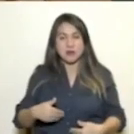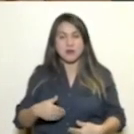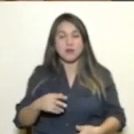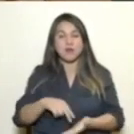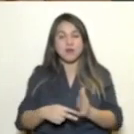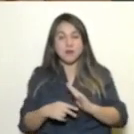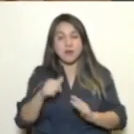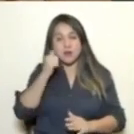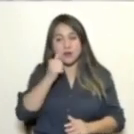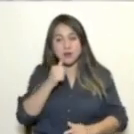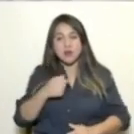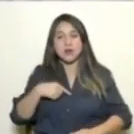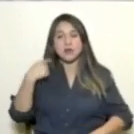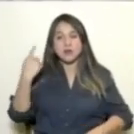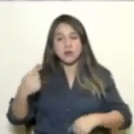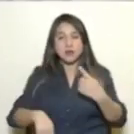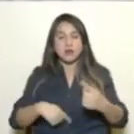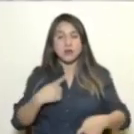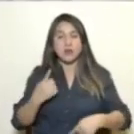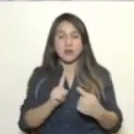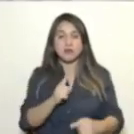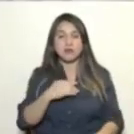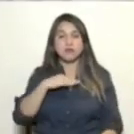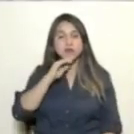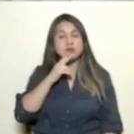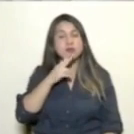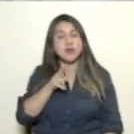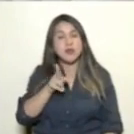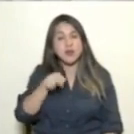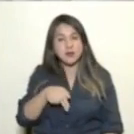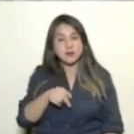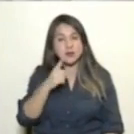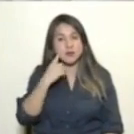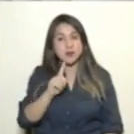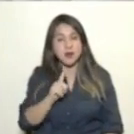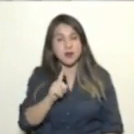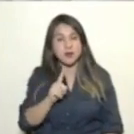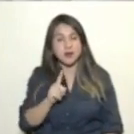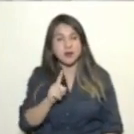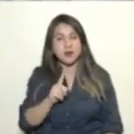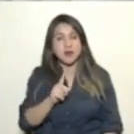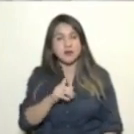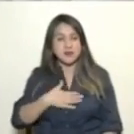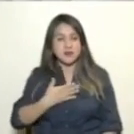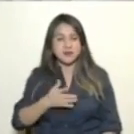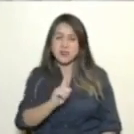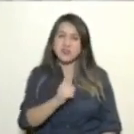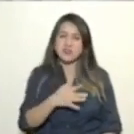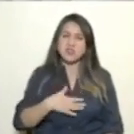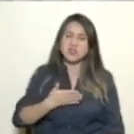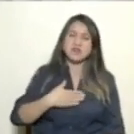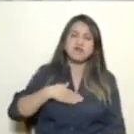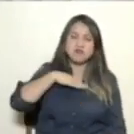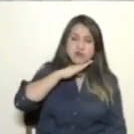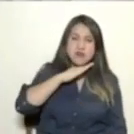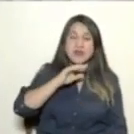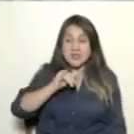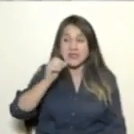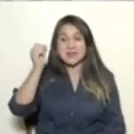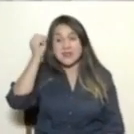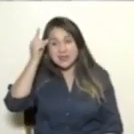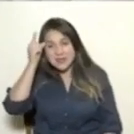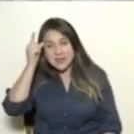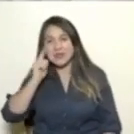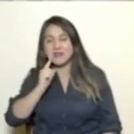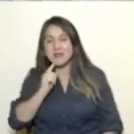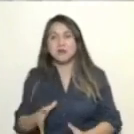cotidiano, de la insatisfacción de muchos que tienen razón para estar insatisfechos, y de la comprensión de los que tienen